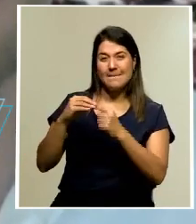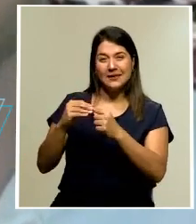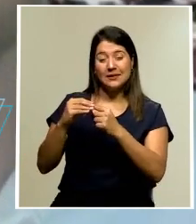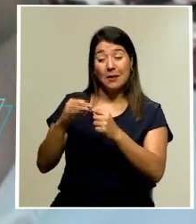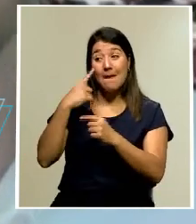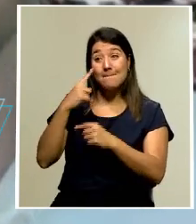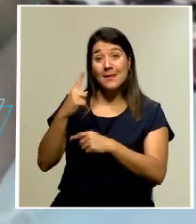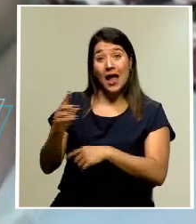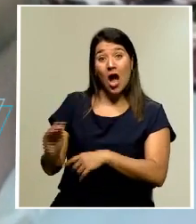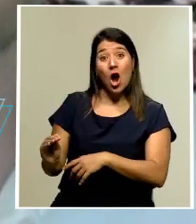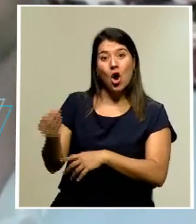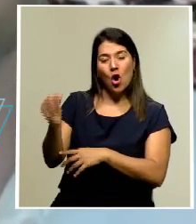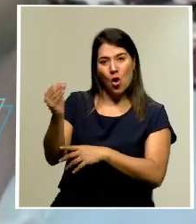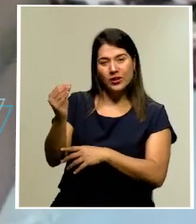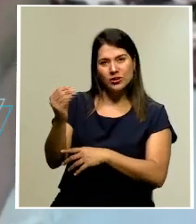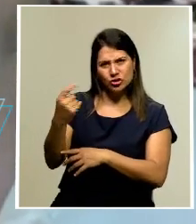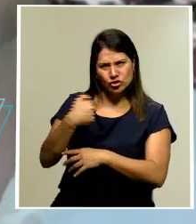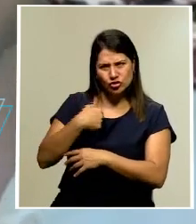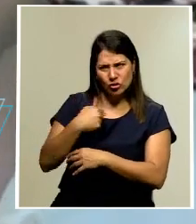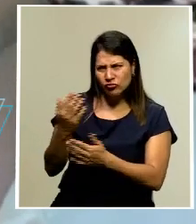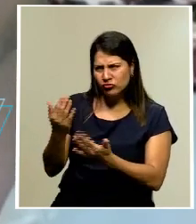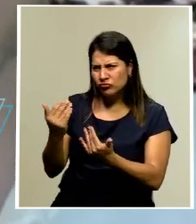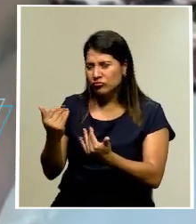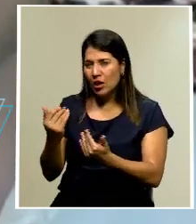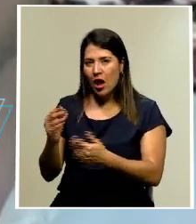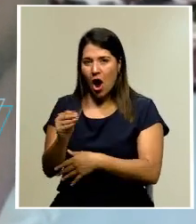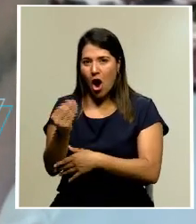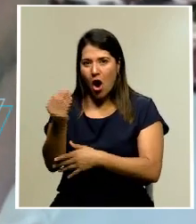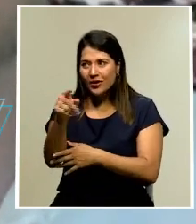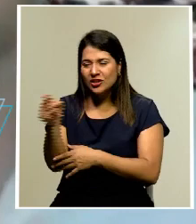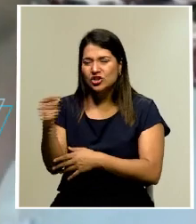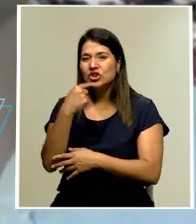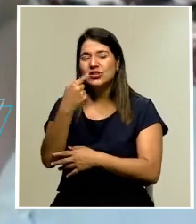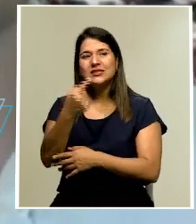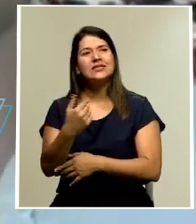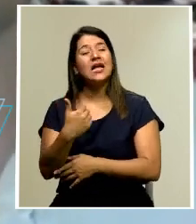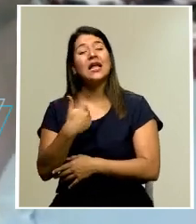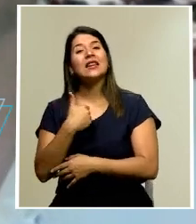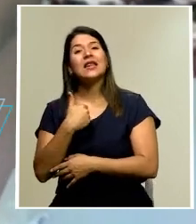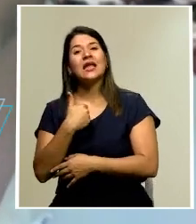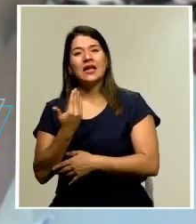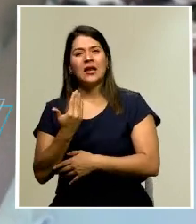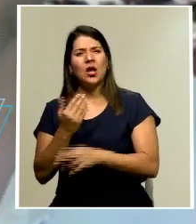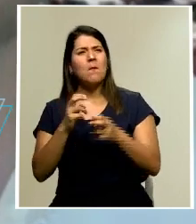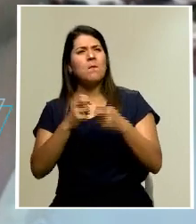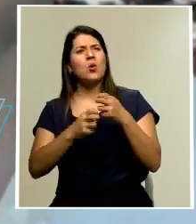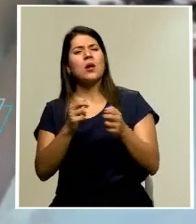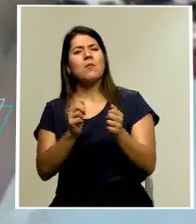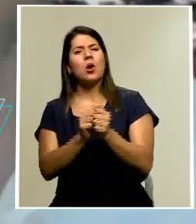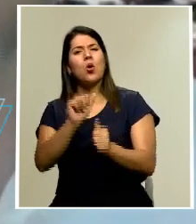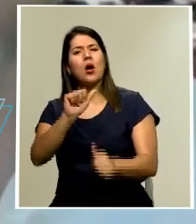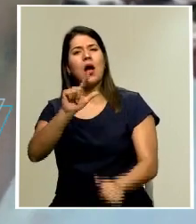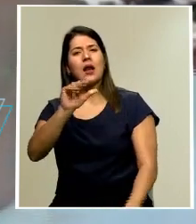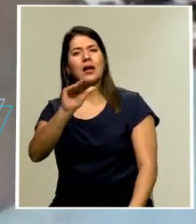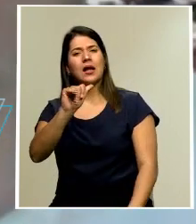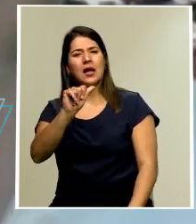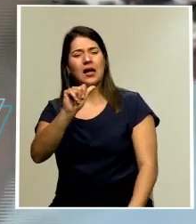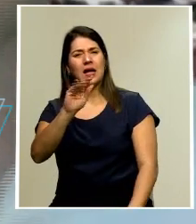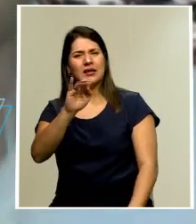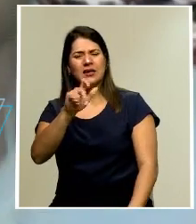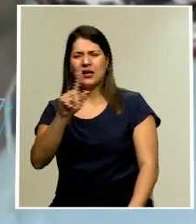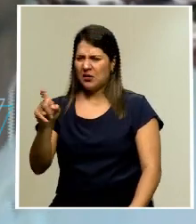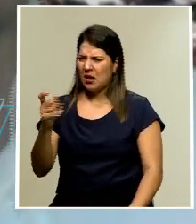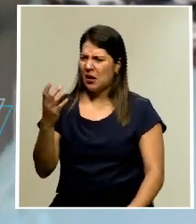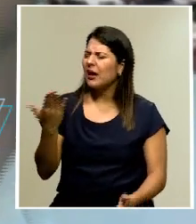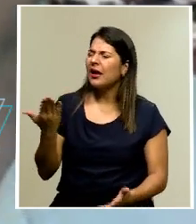más jóvenes. Me ha tocado escucharles, ¿verdad?, decir que tiene ahí un tema con Alcatel, pero cuando uno les pregunta no tienen la menor idea de qué se